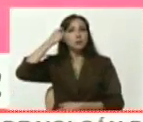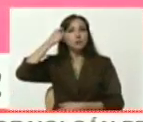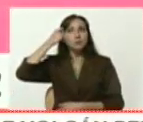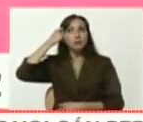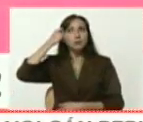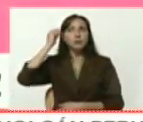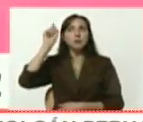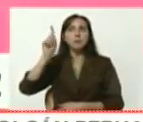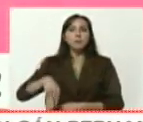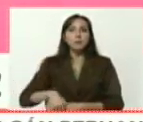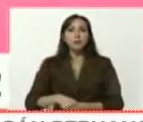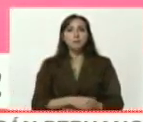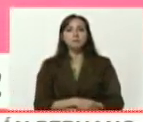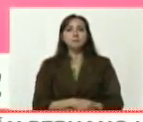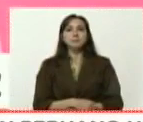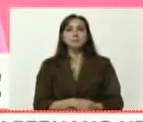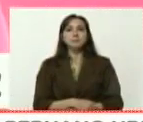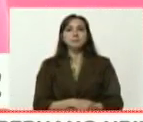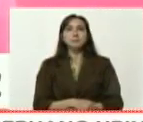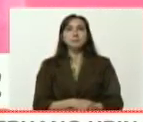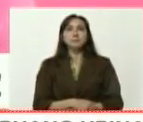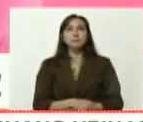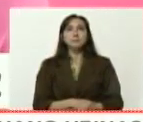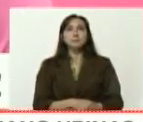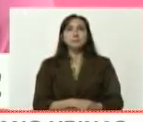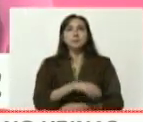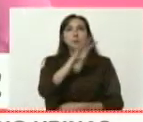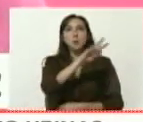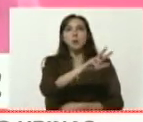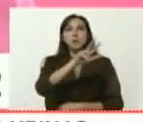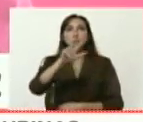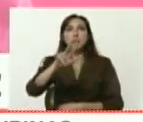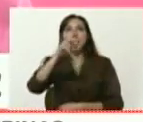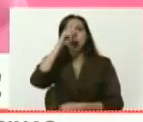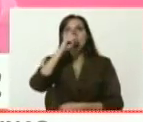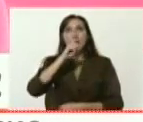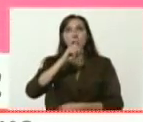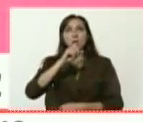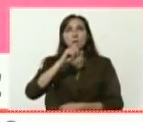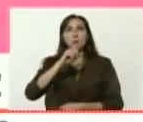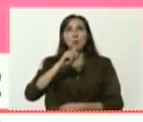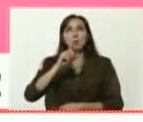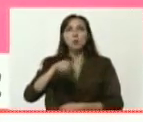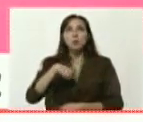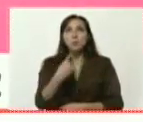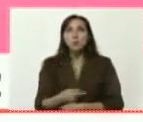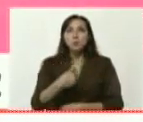consignas. Y 43 años más tarde, yo no puedo sino decir,